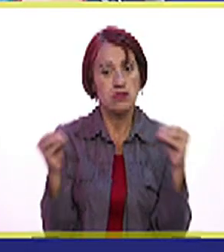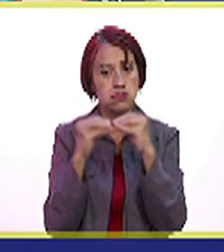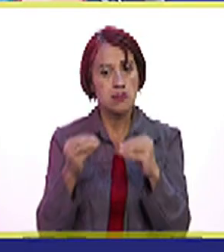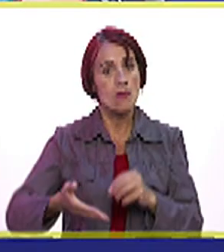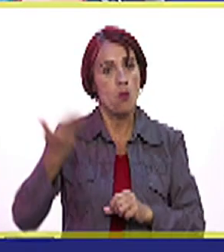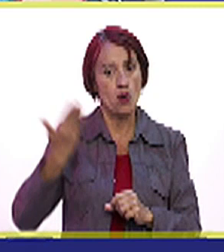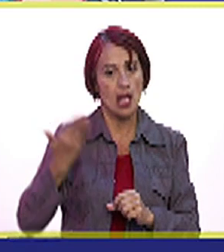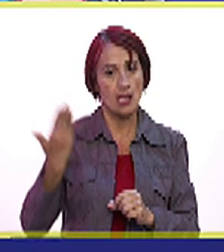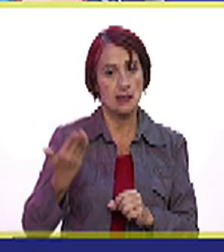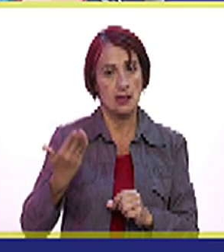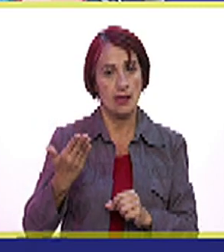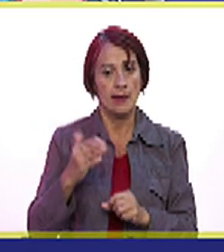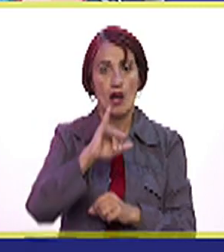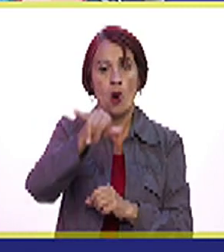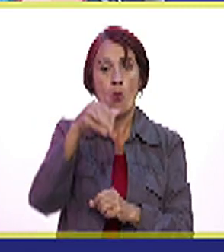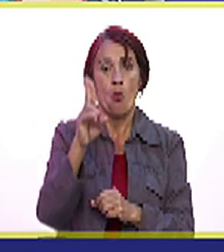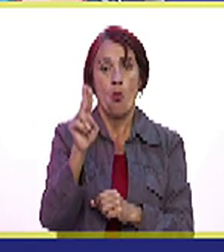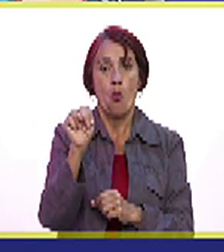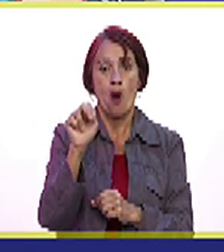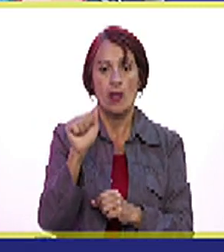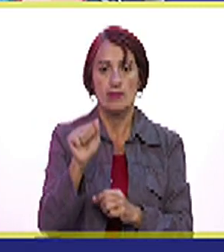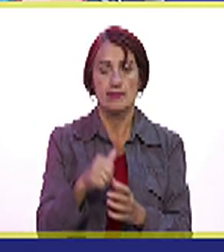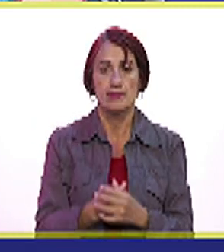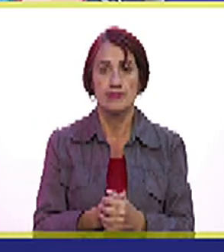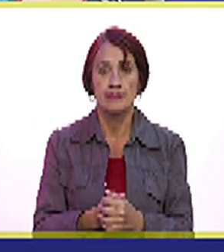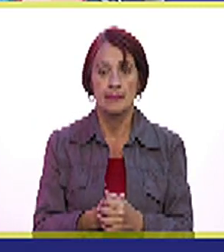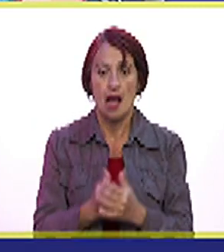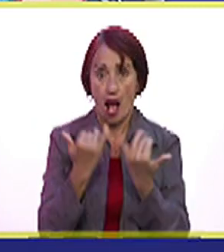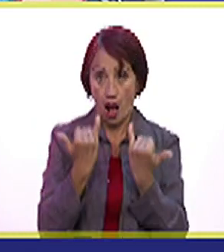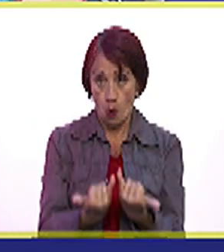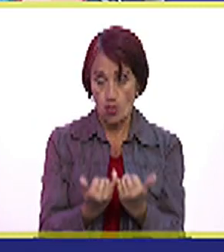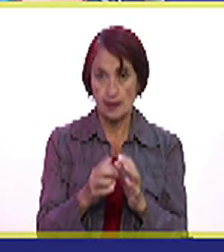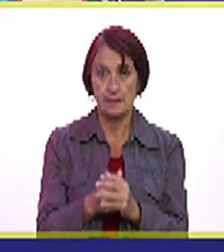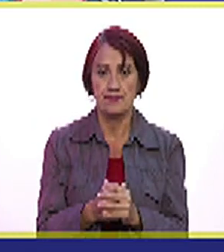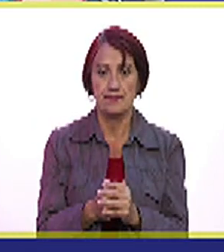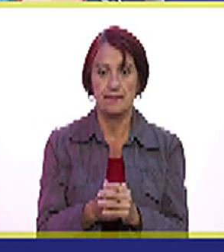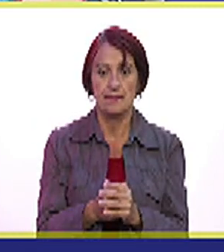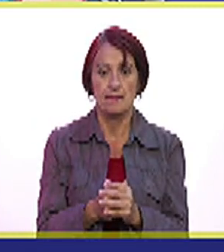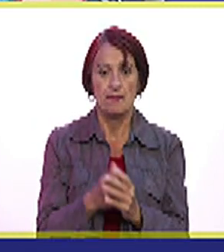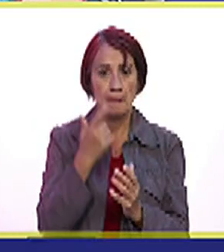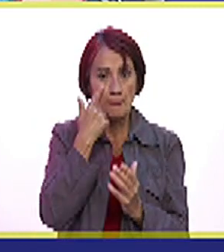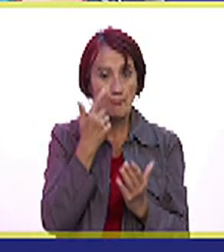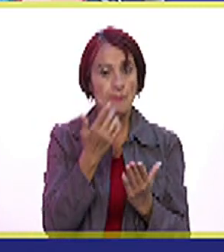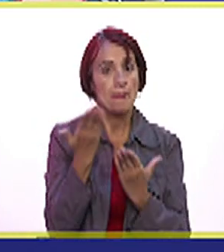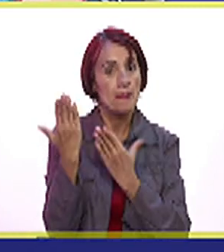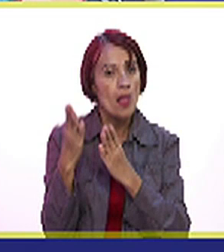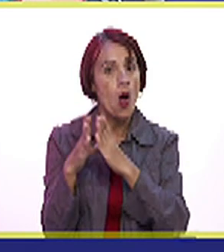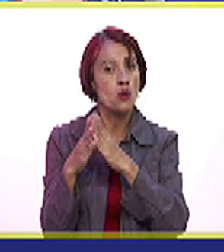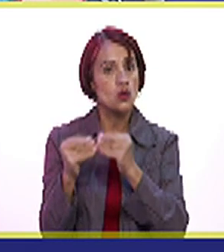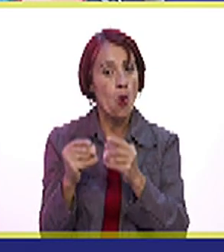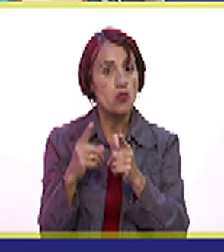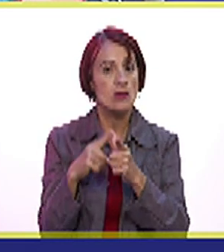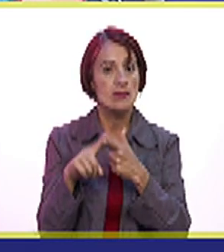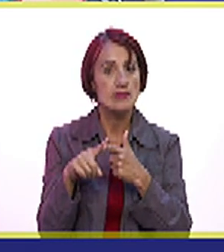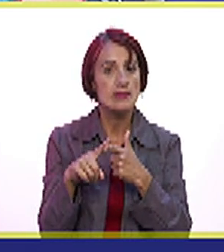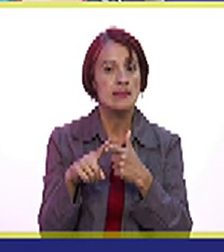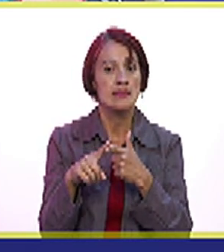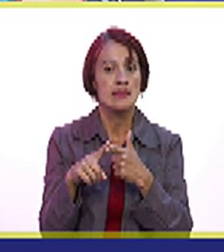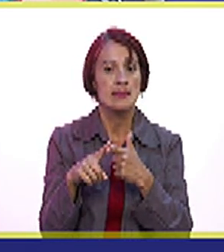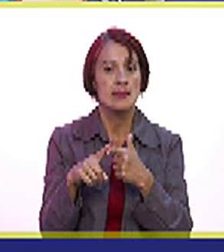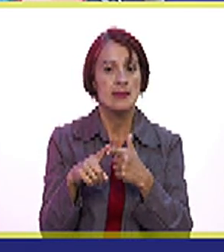a Juan. ¿Okay? Luego tenemos Mark is not as fast as